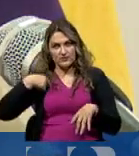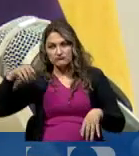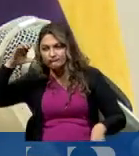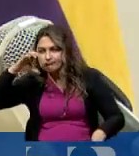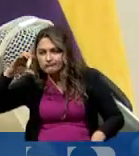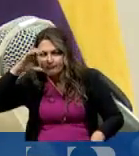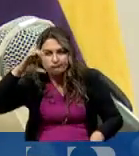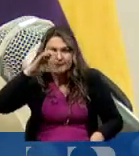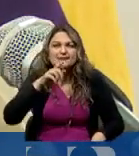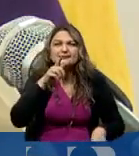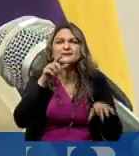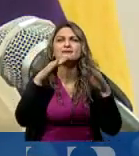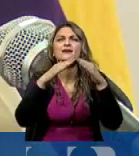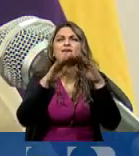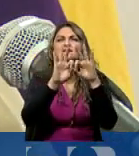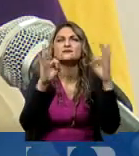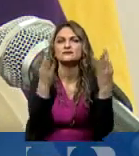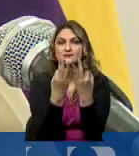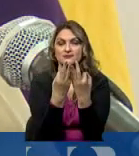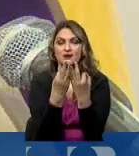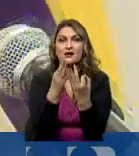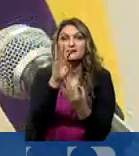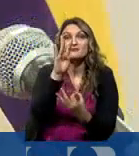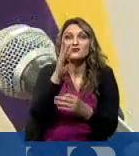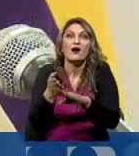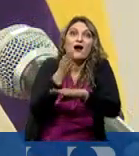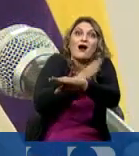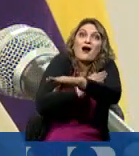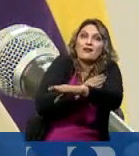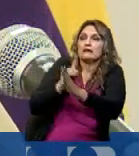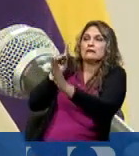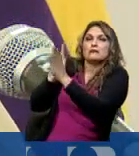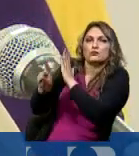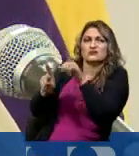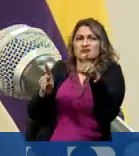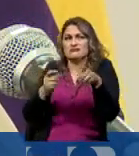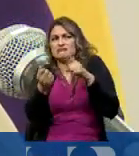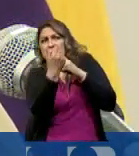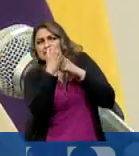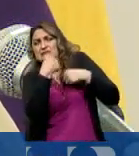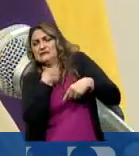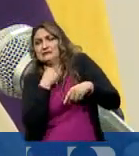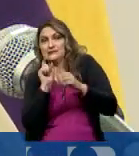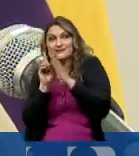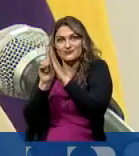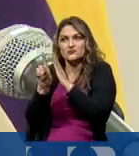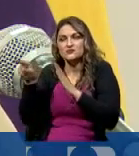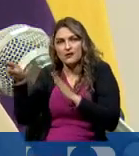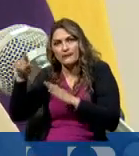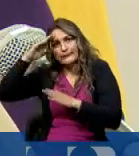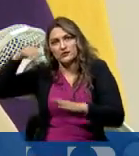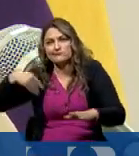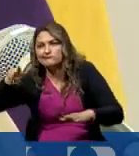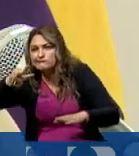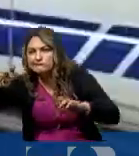quienes tenían boletas de captura por distintas causas estamos hablando de violencia física de violencia psicológica también